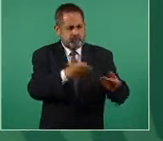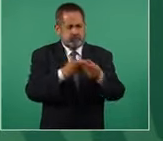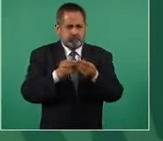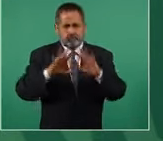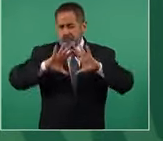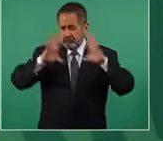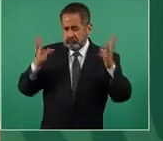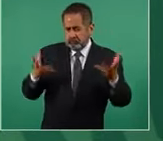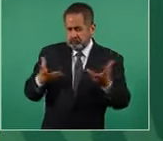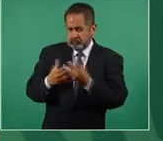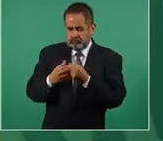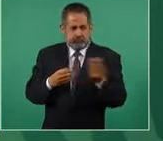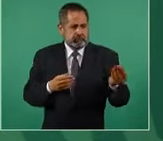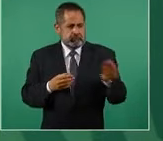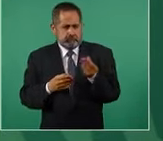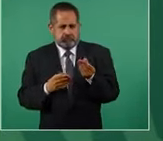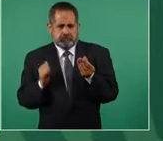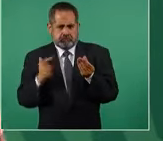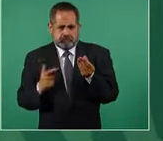una investigación